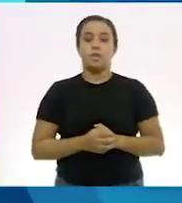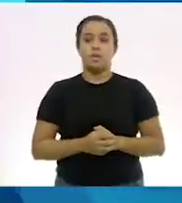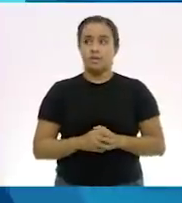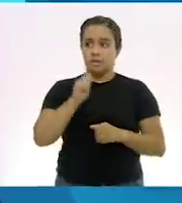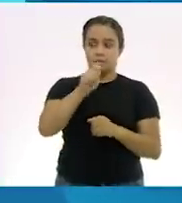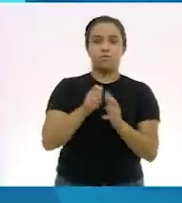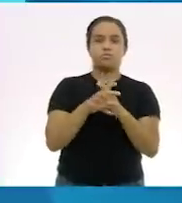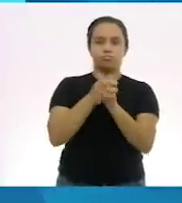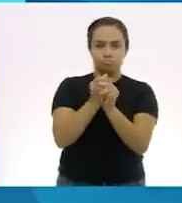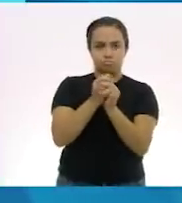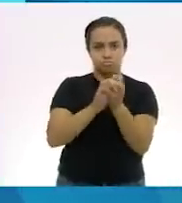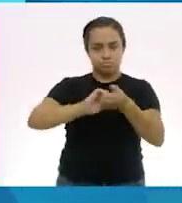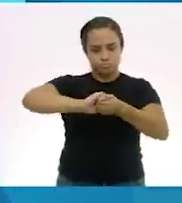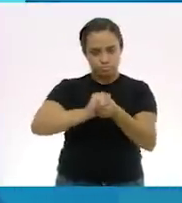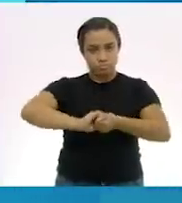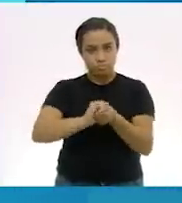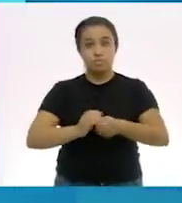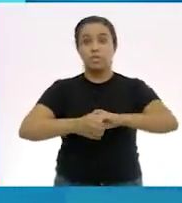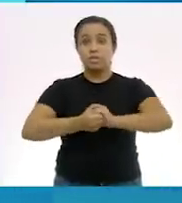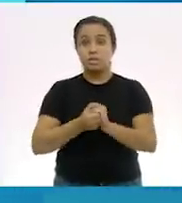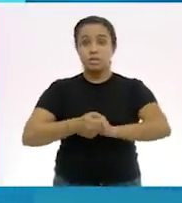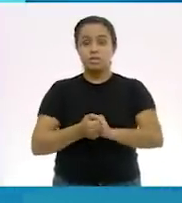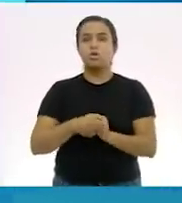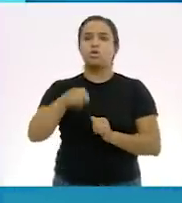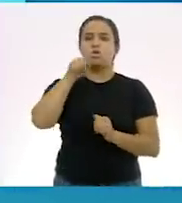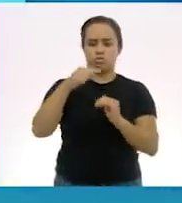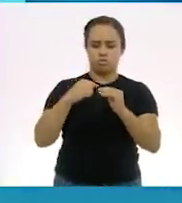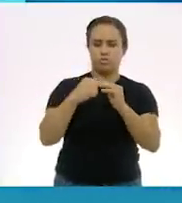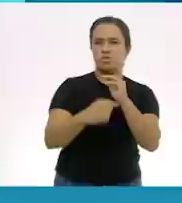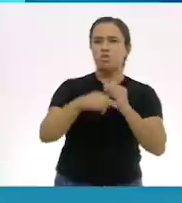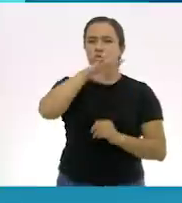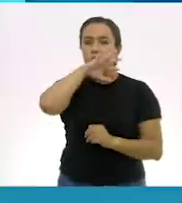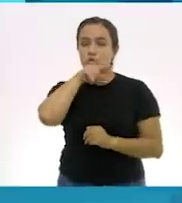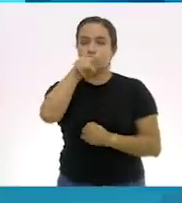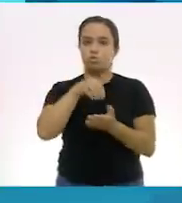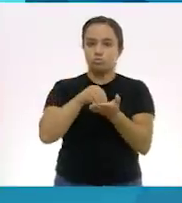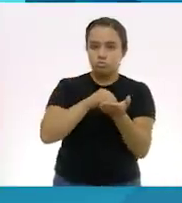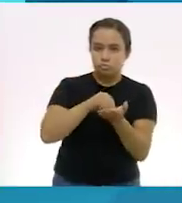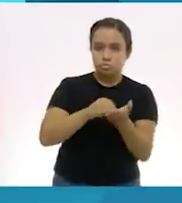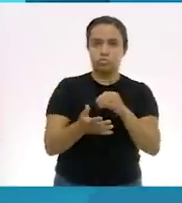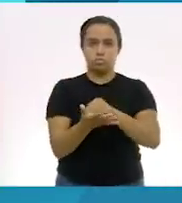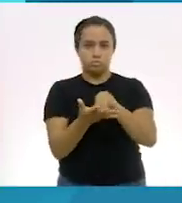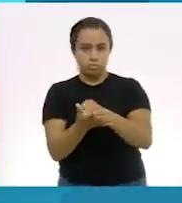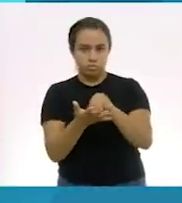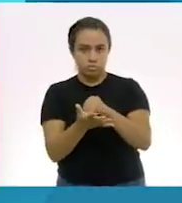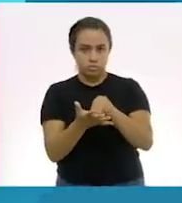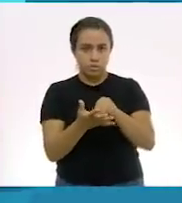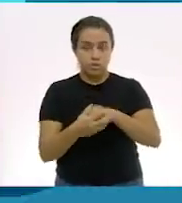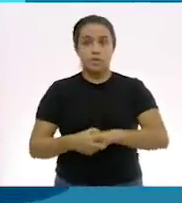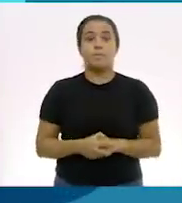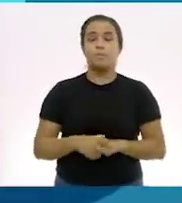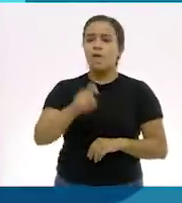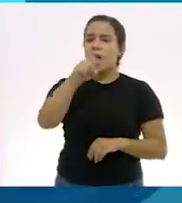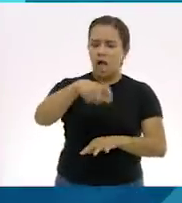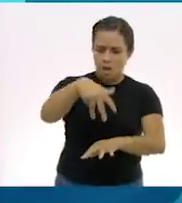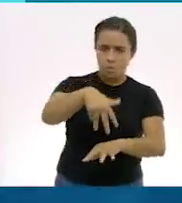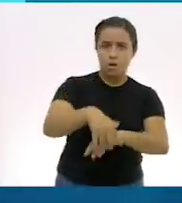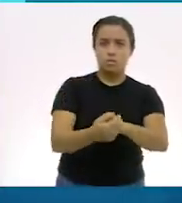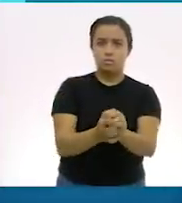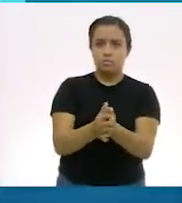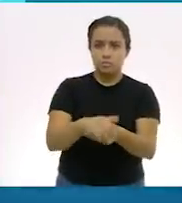es importante para prevenir cualquier enfermedad. Sigue estos pasos para hacerlo correctamente. Moja